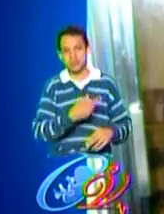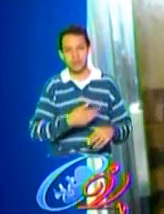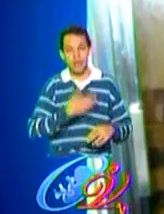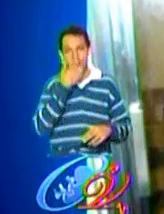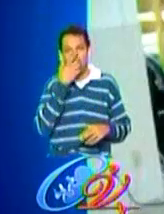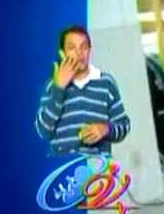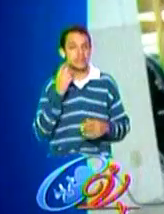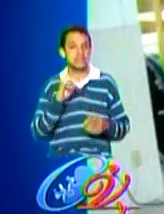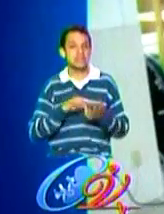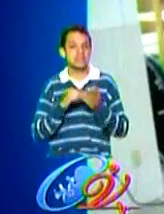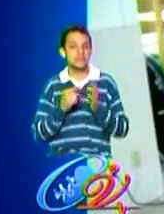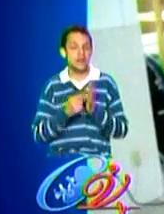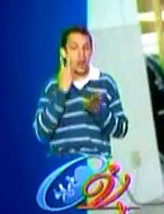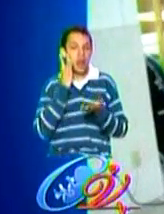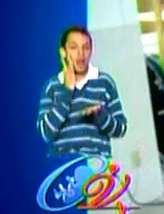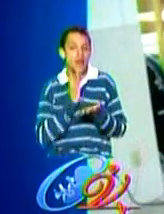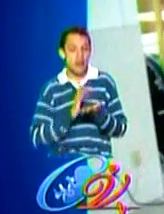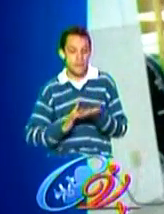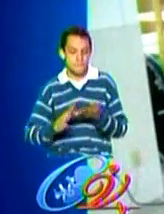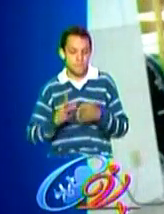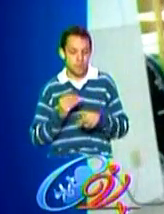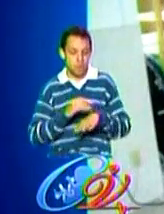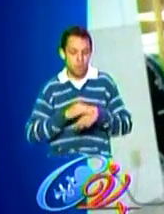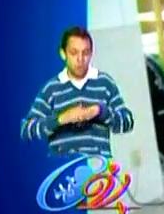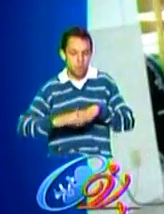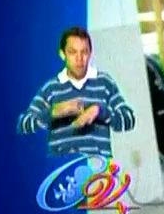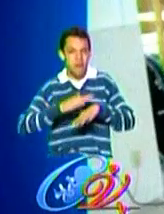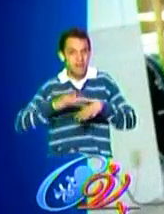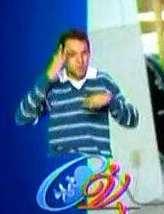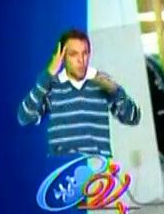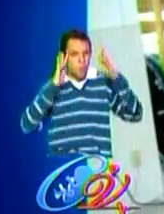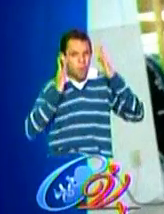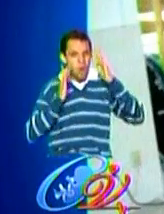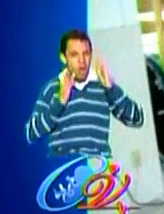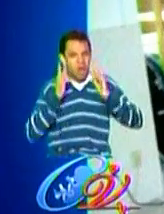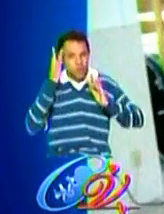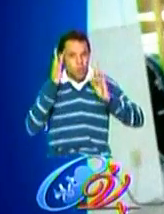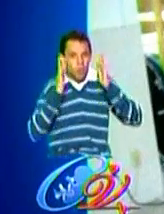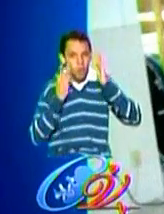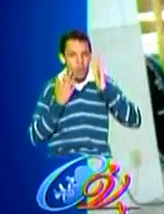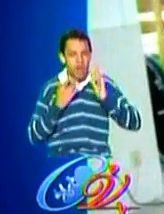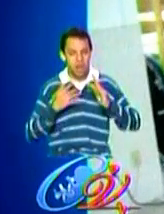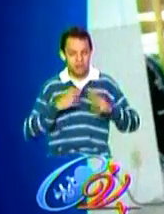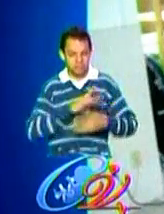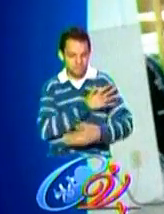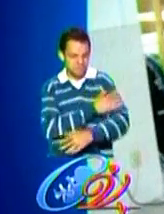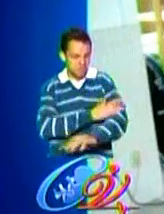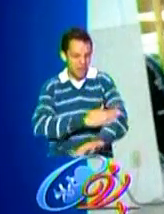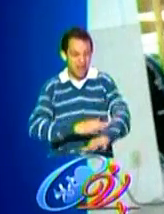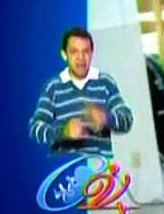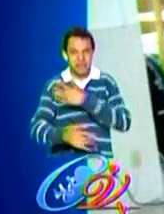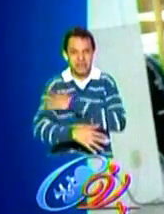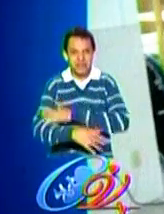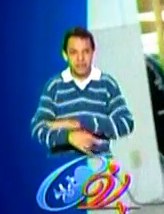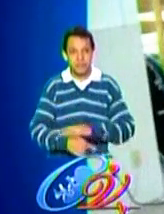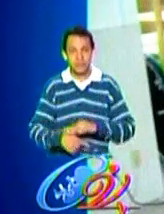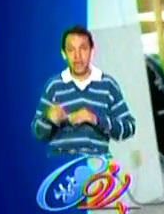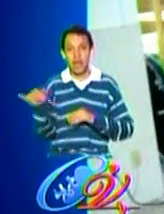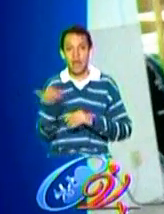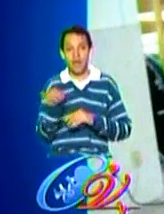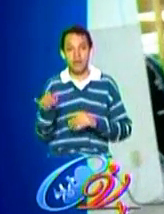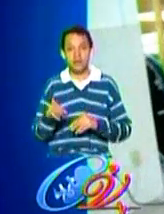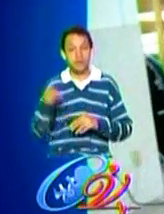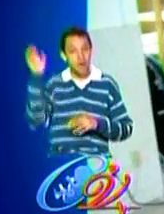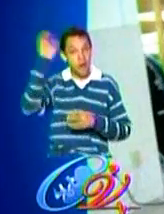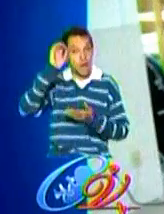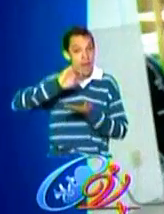depuración por temperatura, ¿cierto? Ahí ellos sudan. En esta clínica nadie puede usar ni champú,